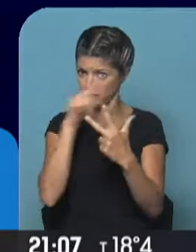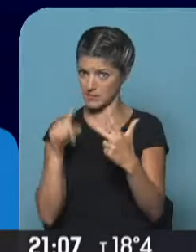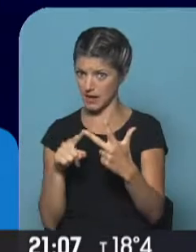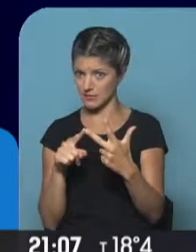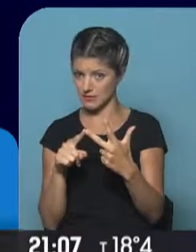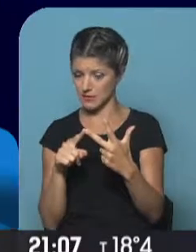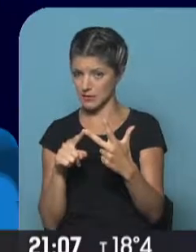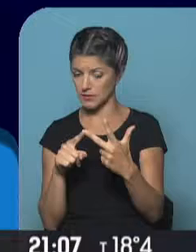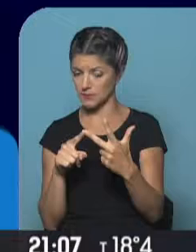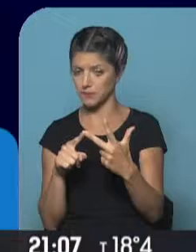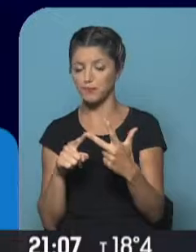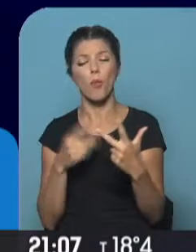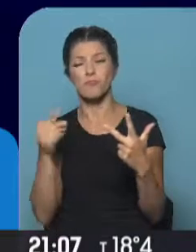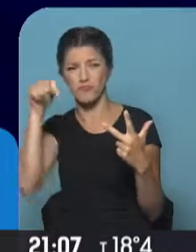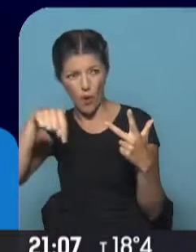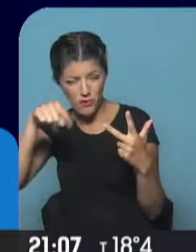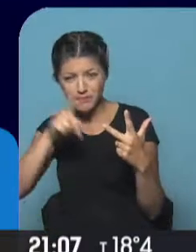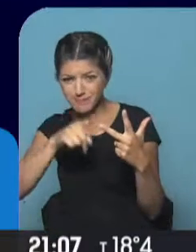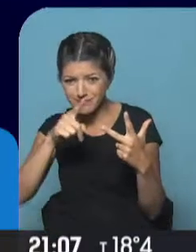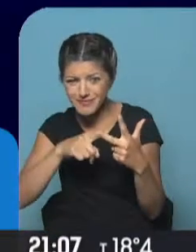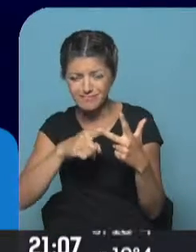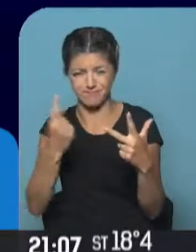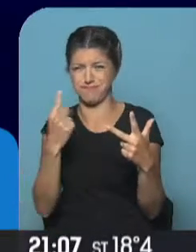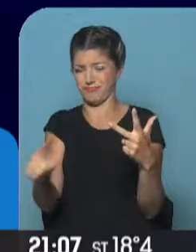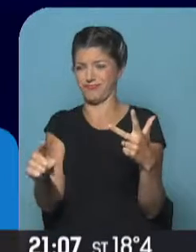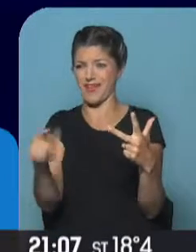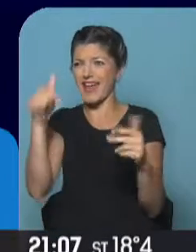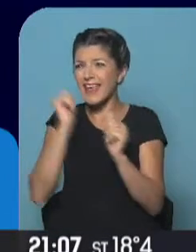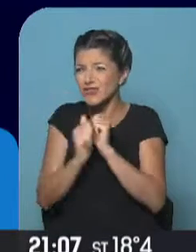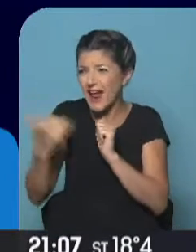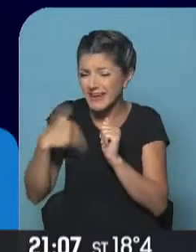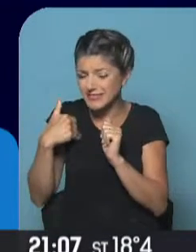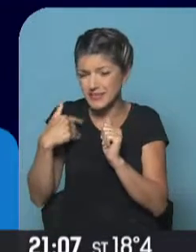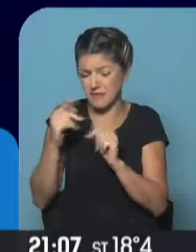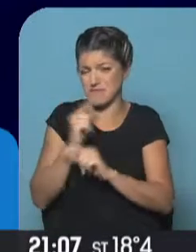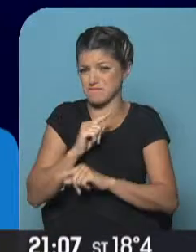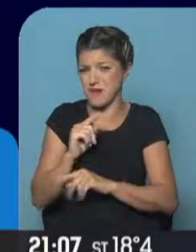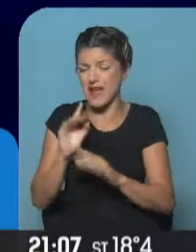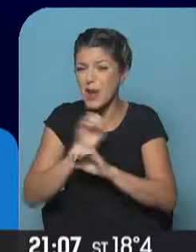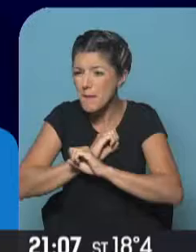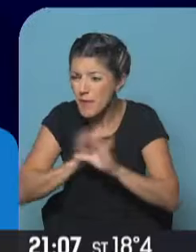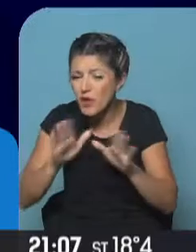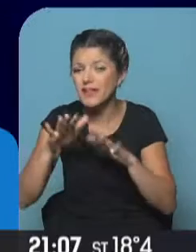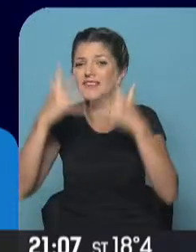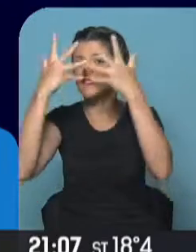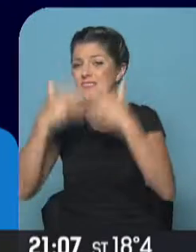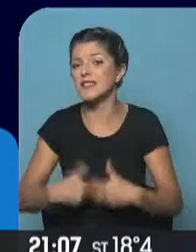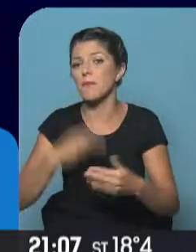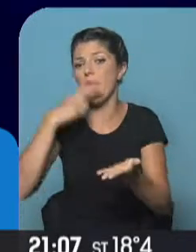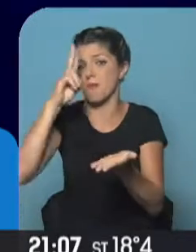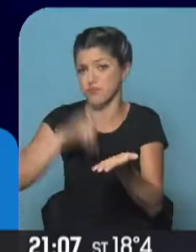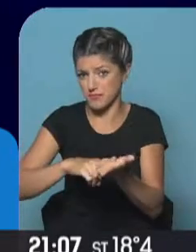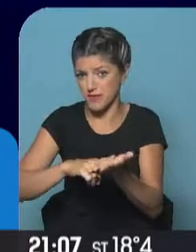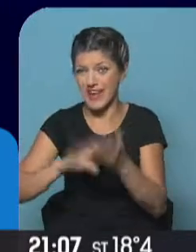nivel de impuestos que tenemos en la Argentina es inédito en nuestra historia y nos ha llevado a tener uno de los peores sistemas impositivos del